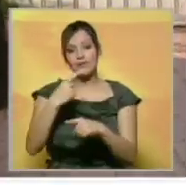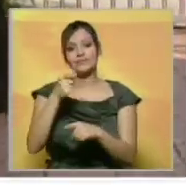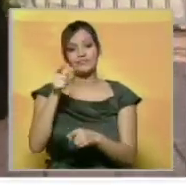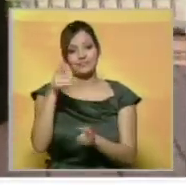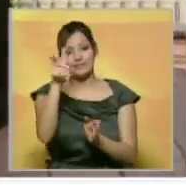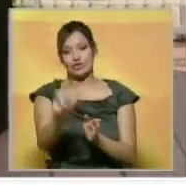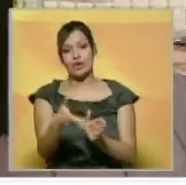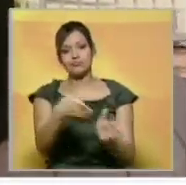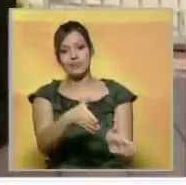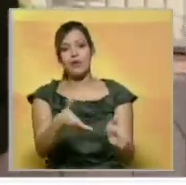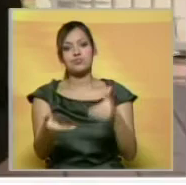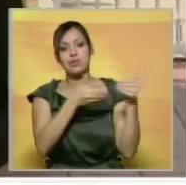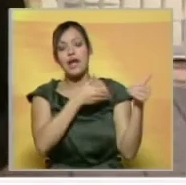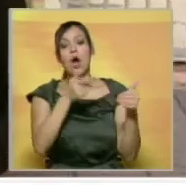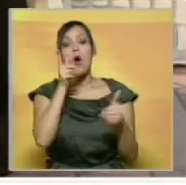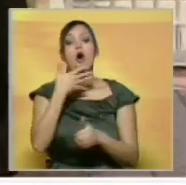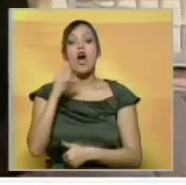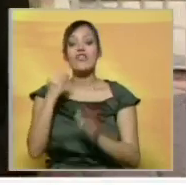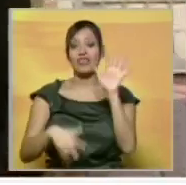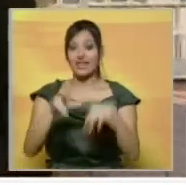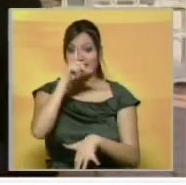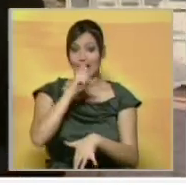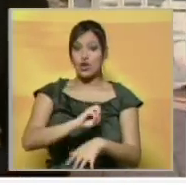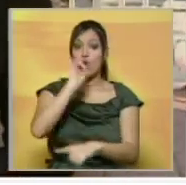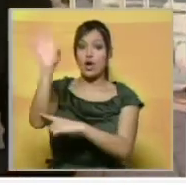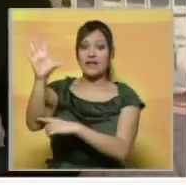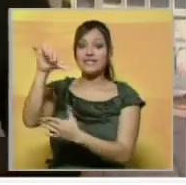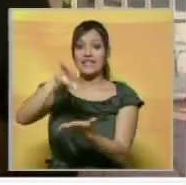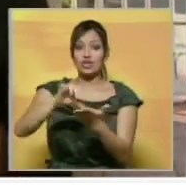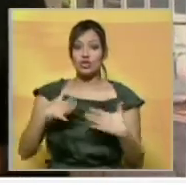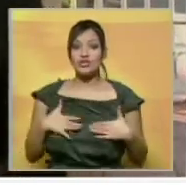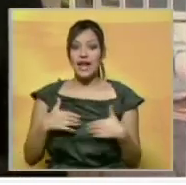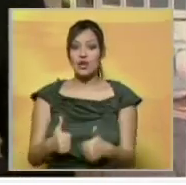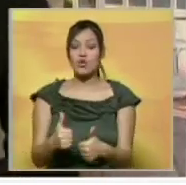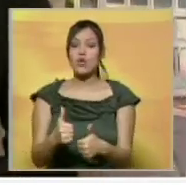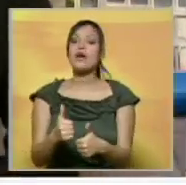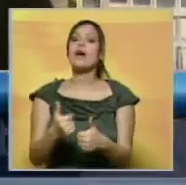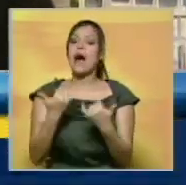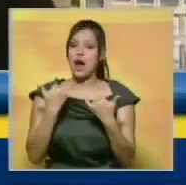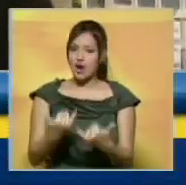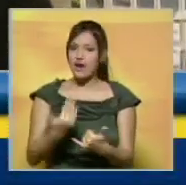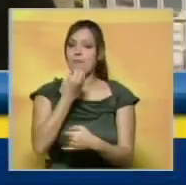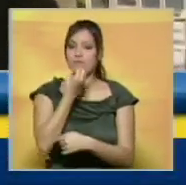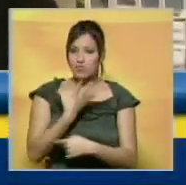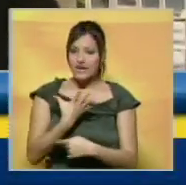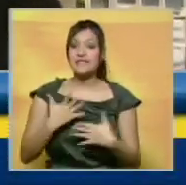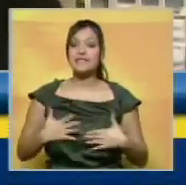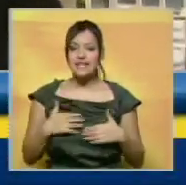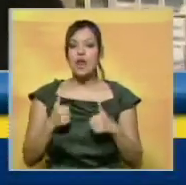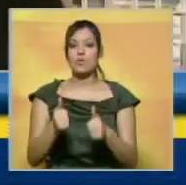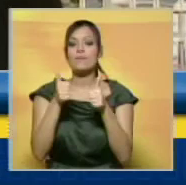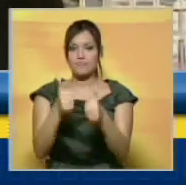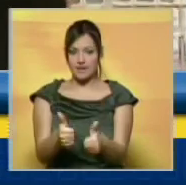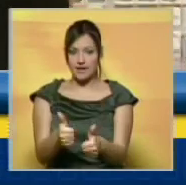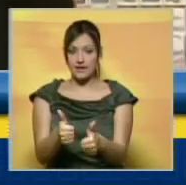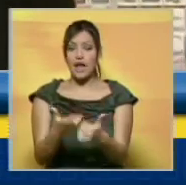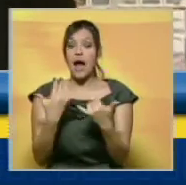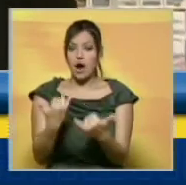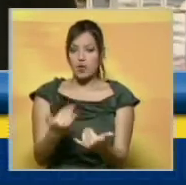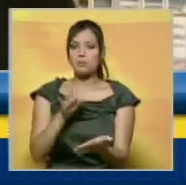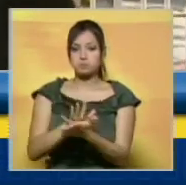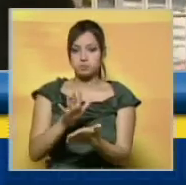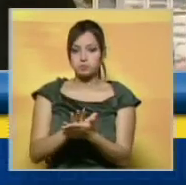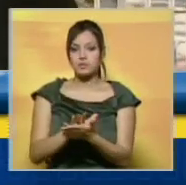cadáver. El joven de 13 años fue trasladado a un centro de salud donde se determinó que se encuentra en buen estado de salud y